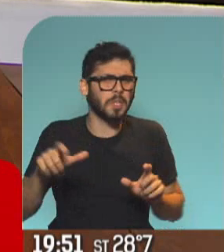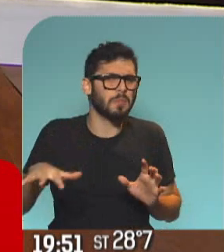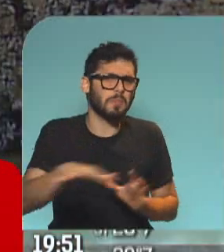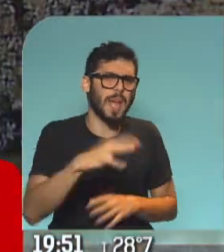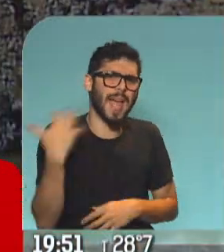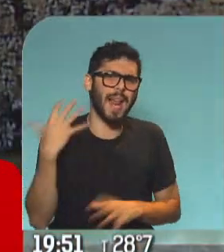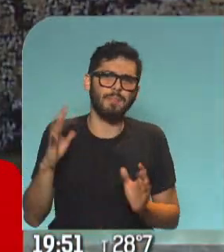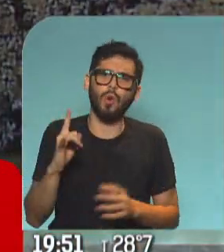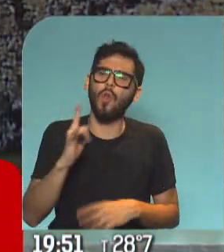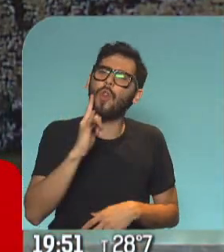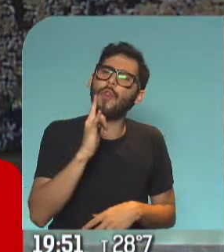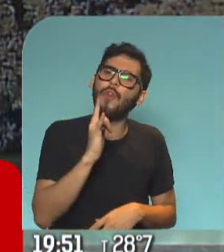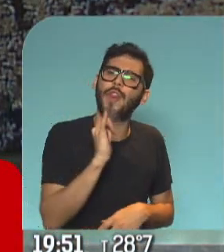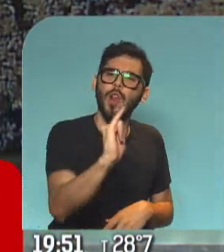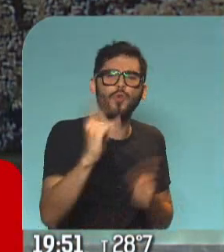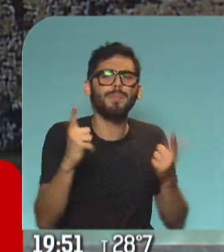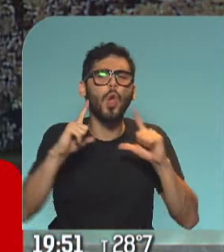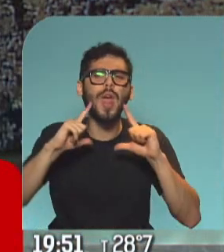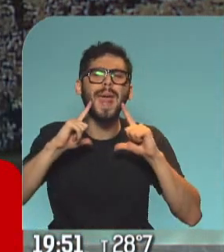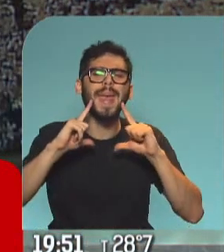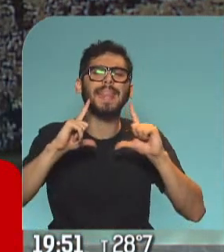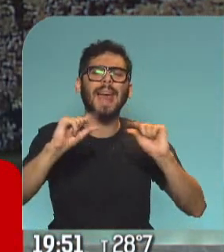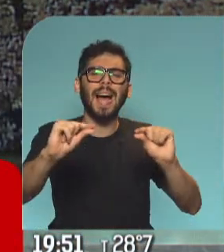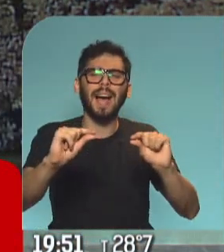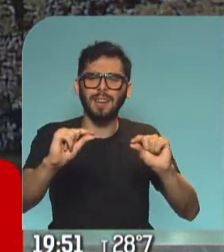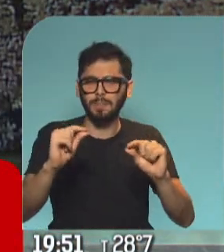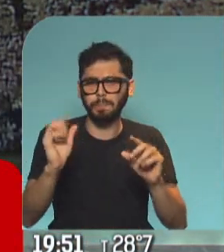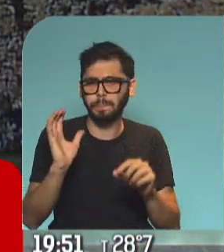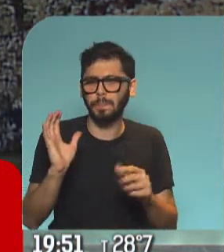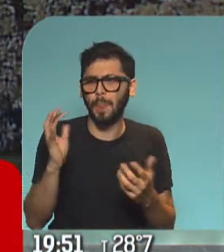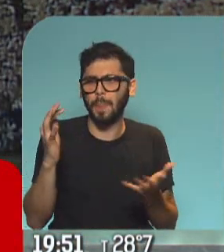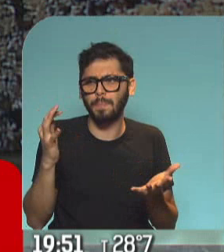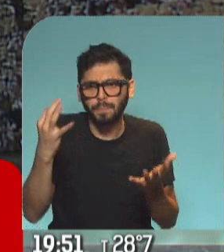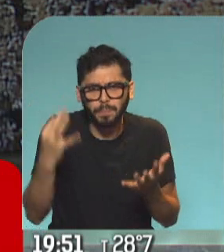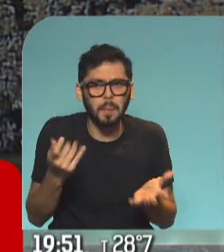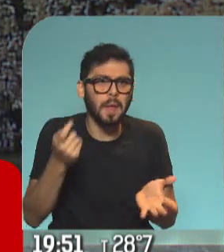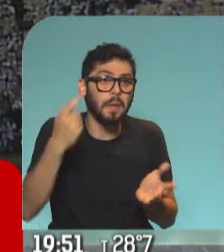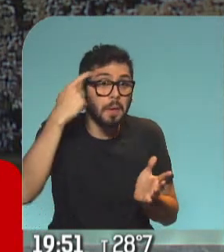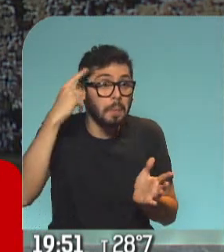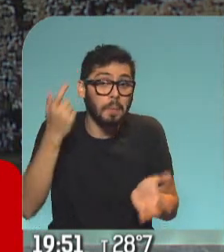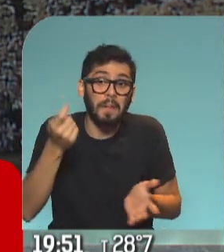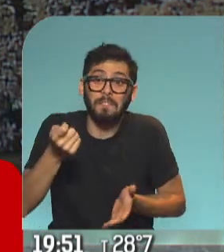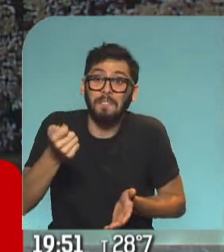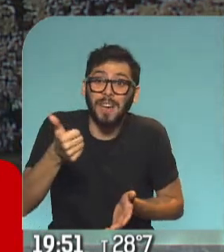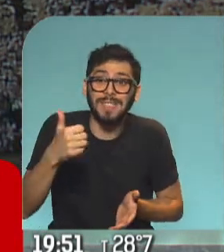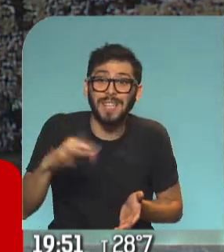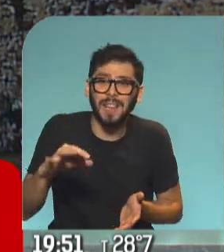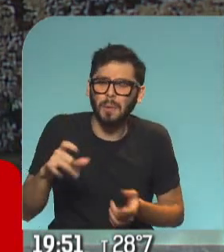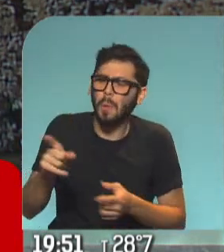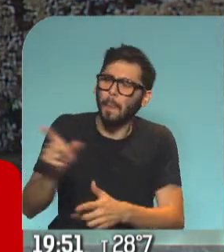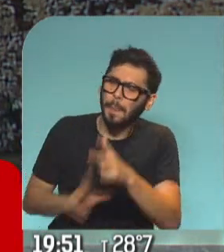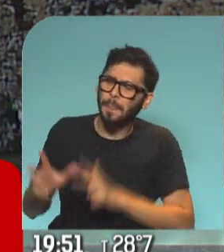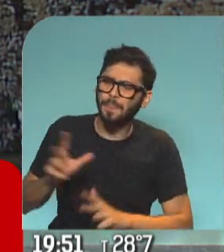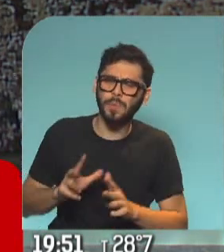llegar su denuncia, hacer llegar su queja. Recién decías que a partir de la denuncia te han empezado a llegar comentarios en